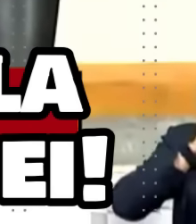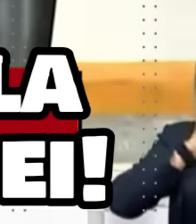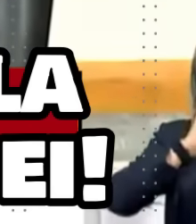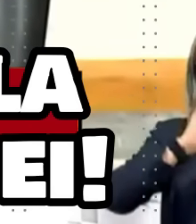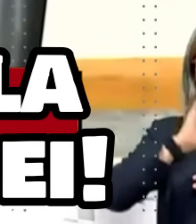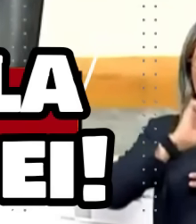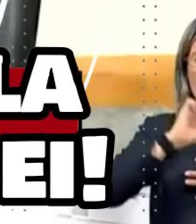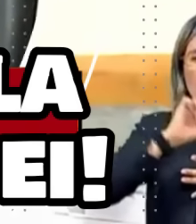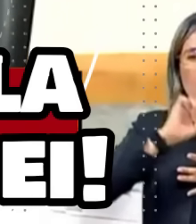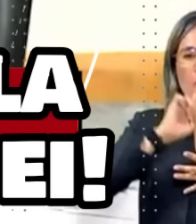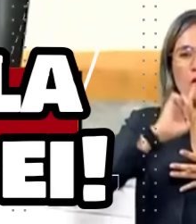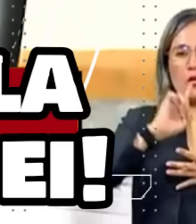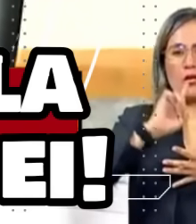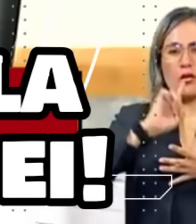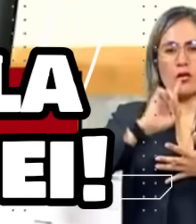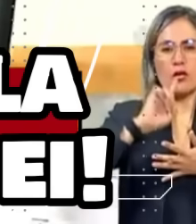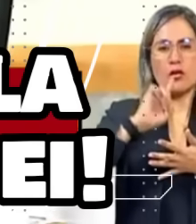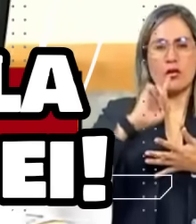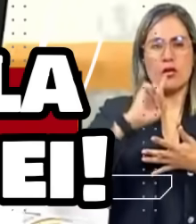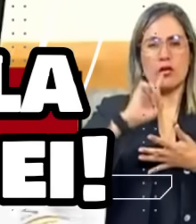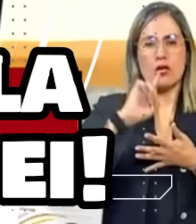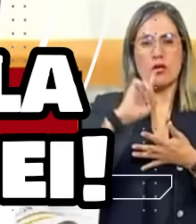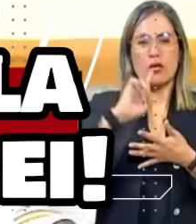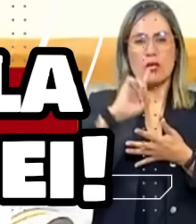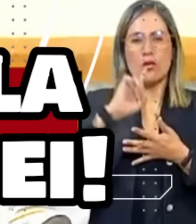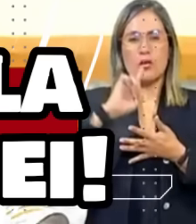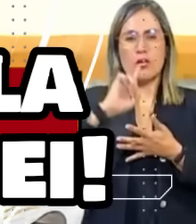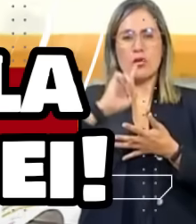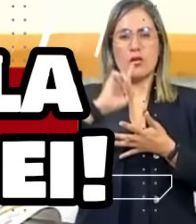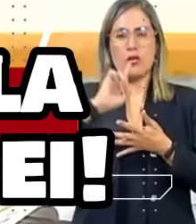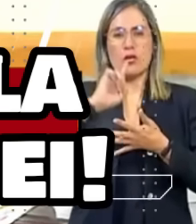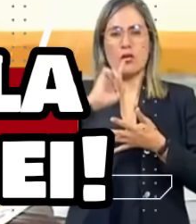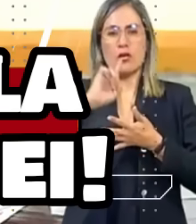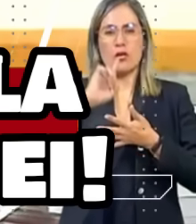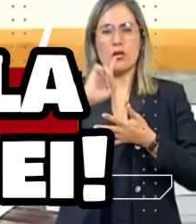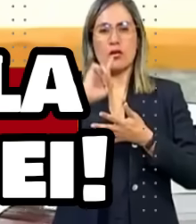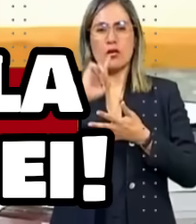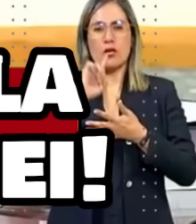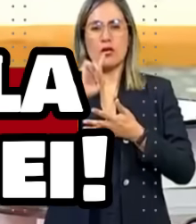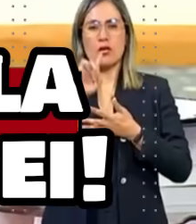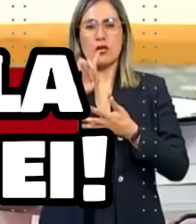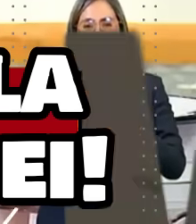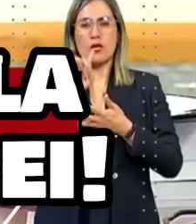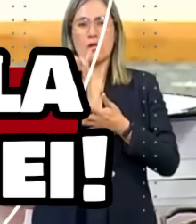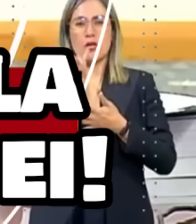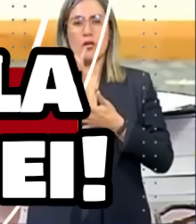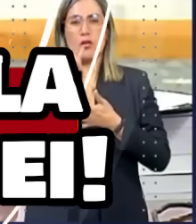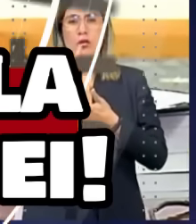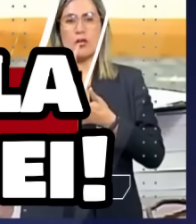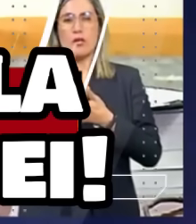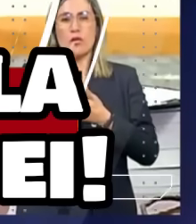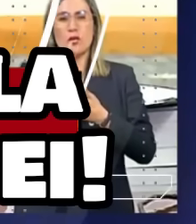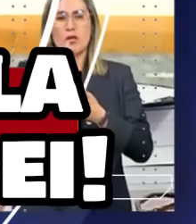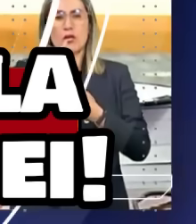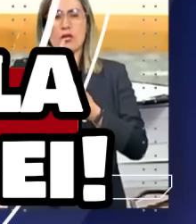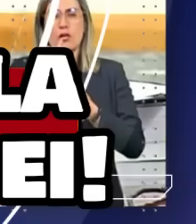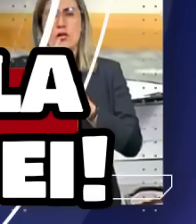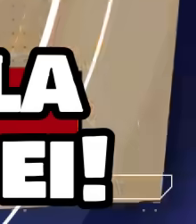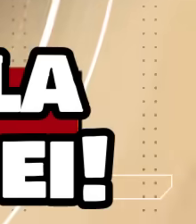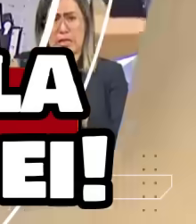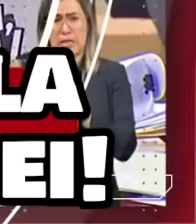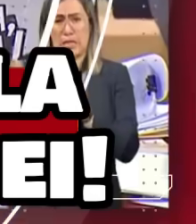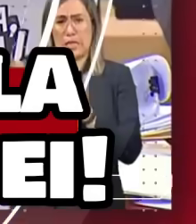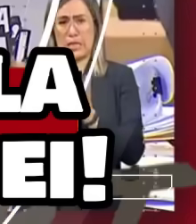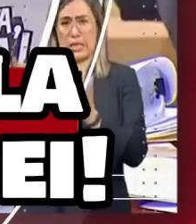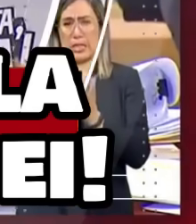Nacional solicitando la excusa de la consejera Carla Humphrey. Sin embargo, la consejera Dani Rabel señaló que, al tratarse de una